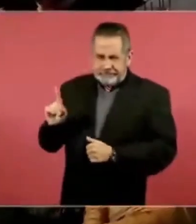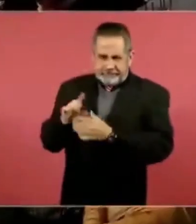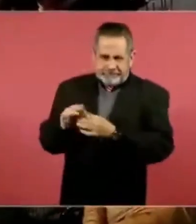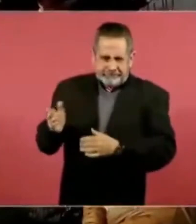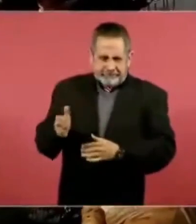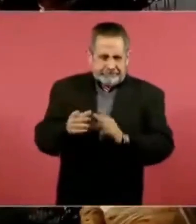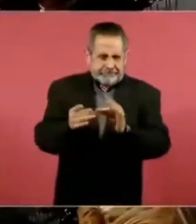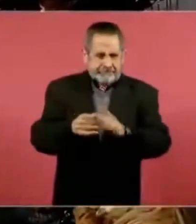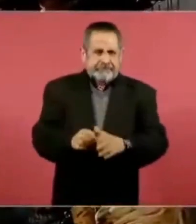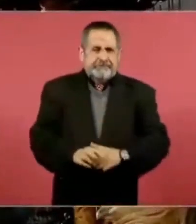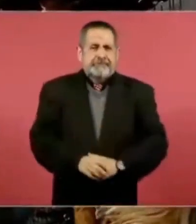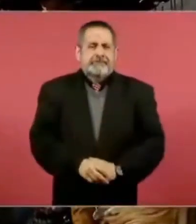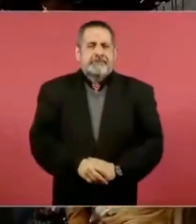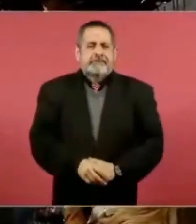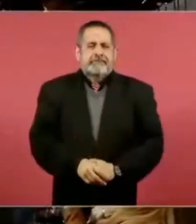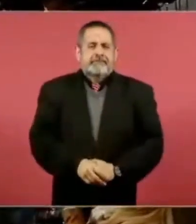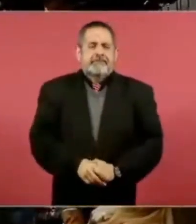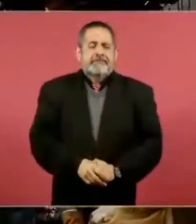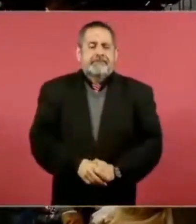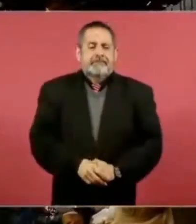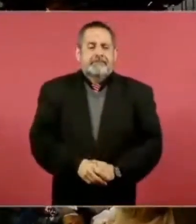mientras explica, mientras busca la carta,